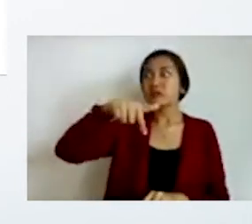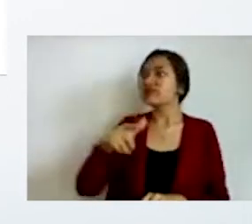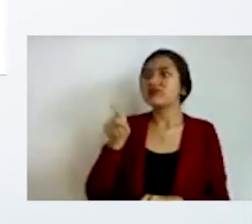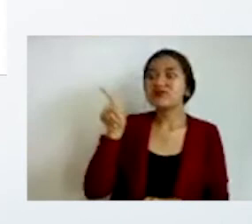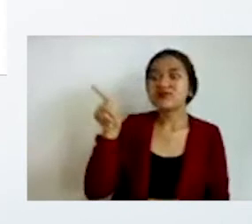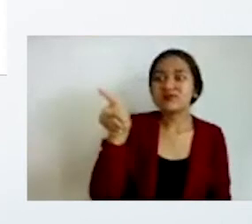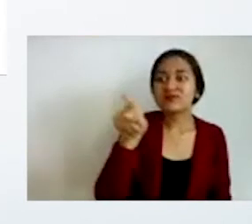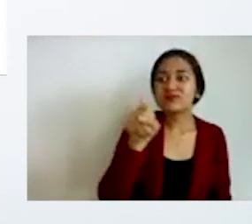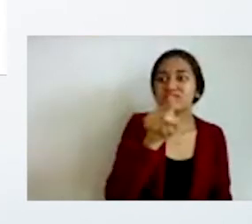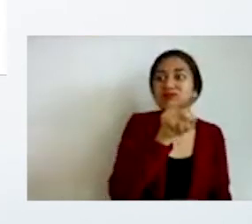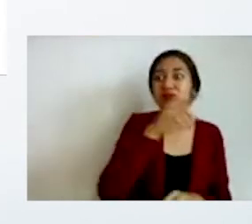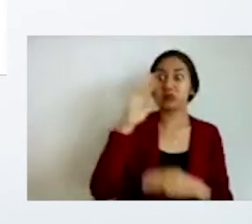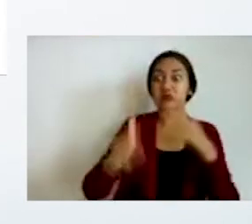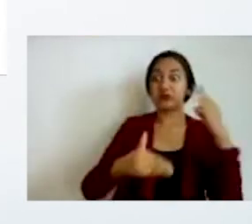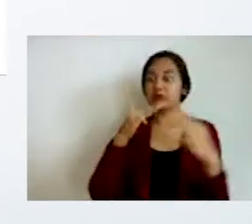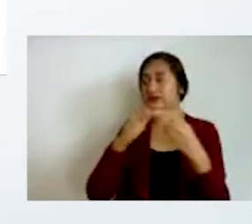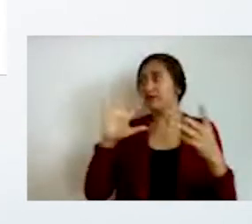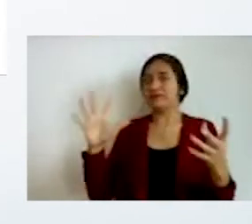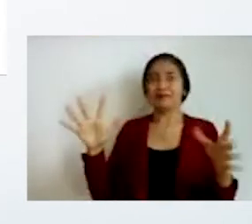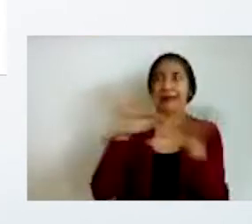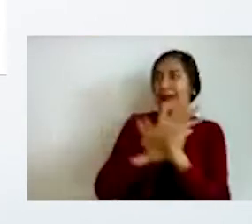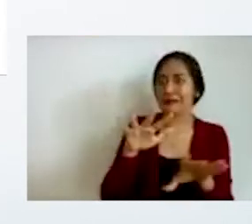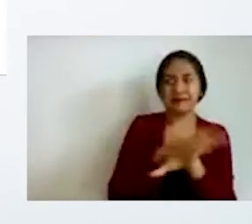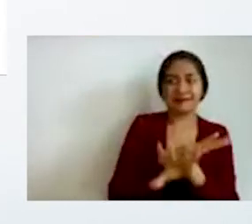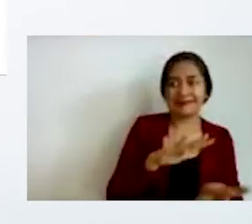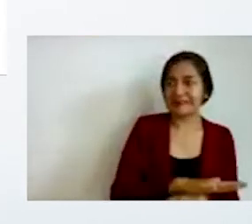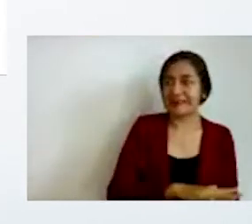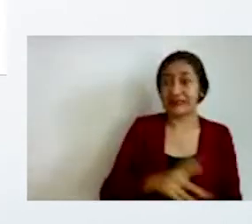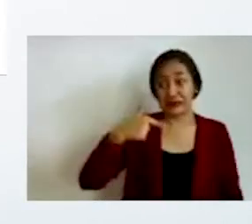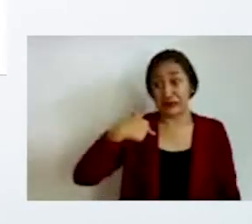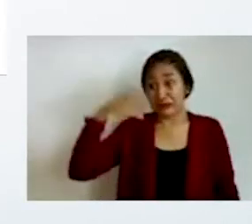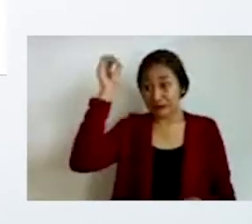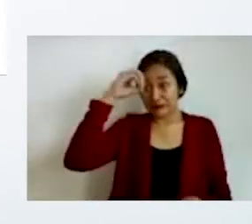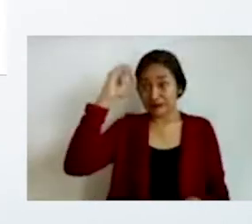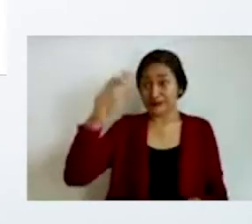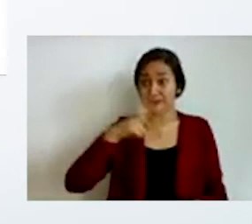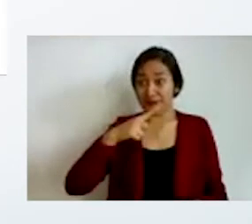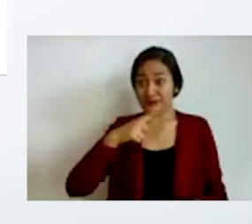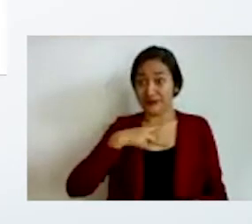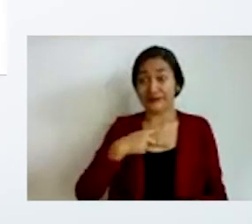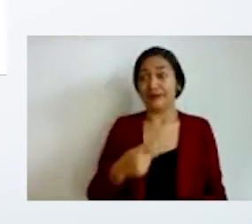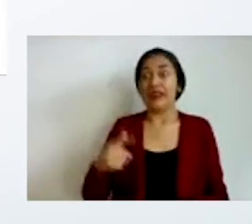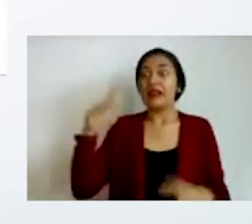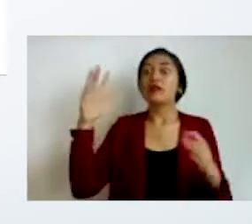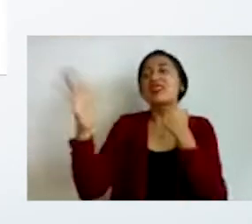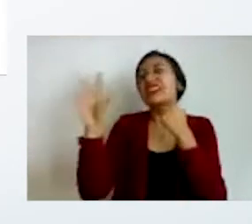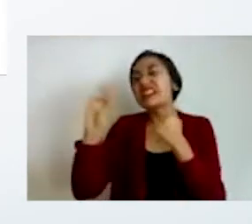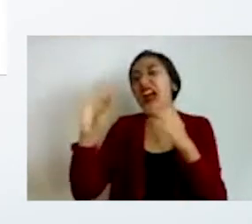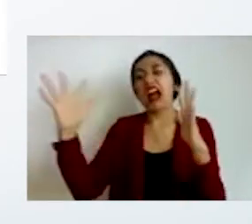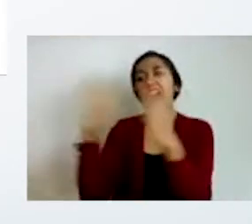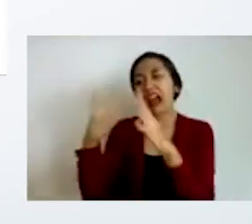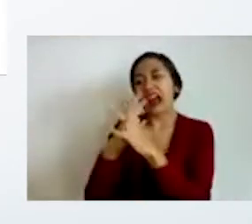mundo, más incluso, en mi opinión, que lo que haría una guerra mundial. Bueno, la guerra mundial nos dejaría sin